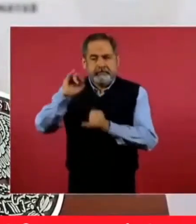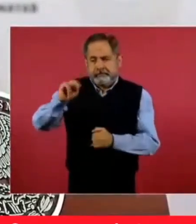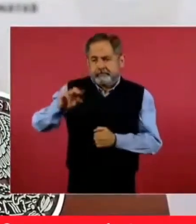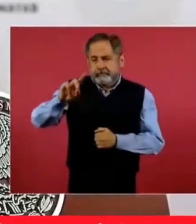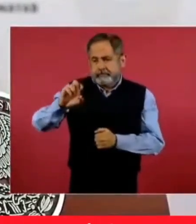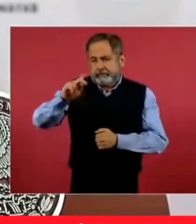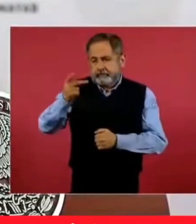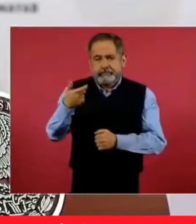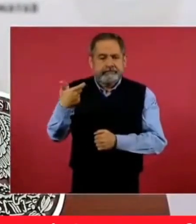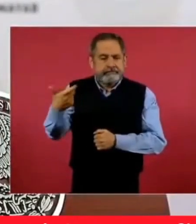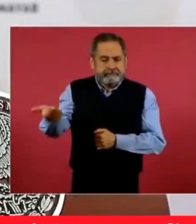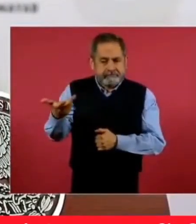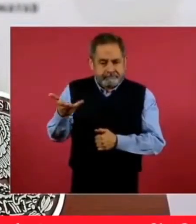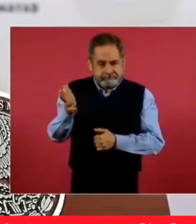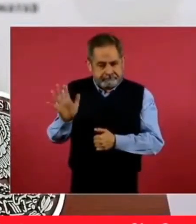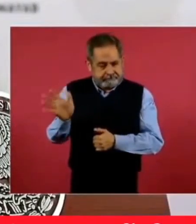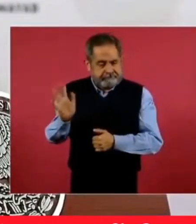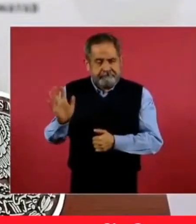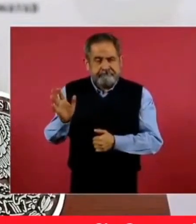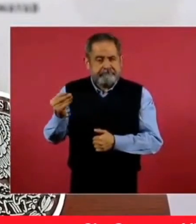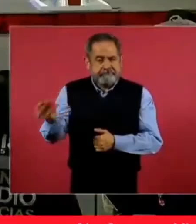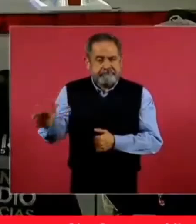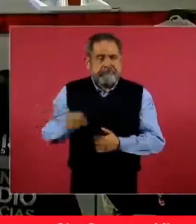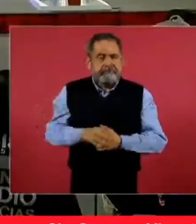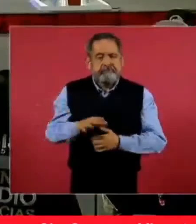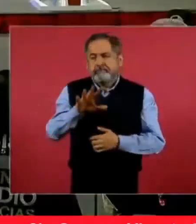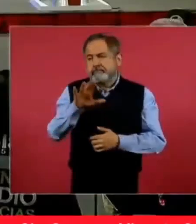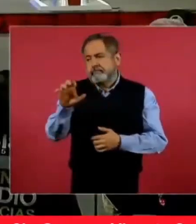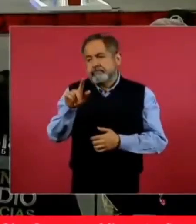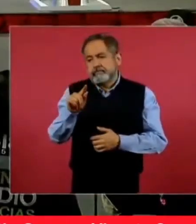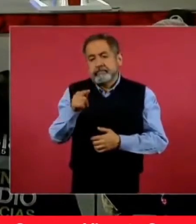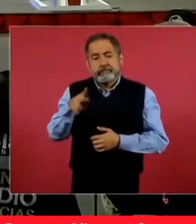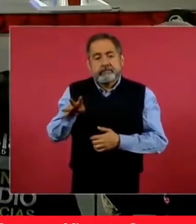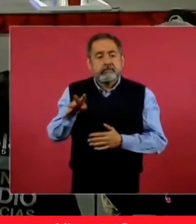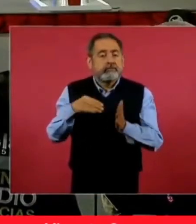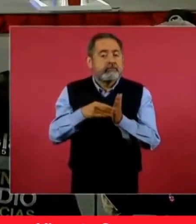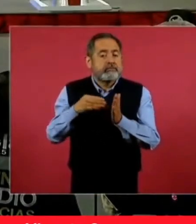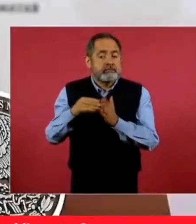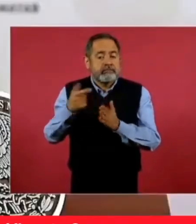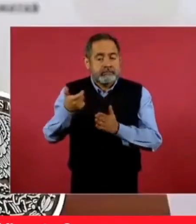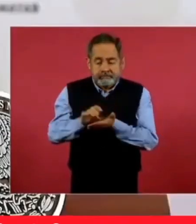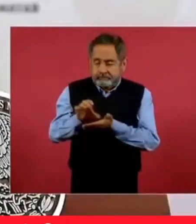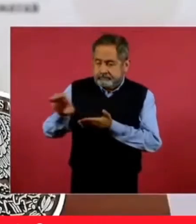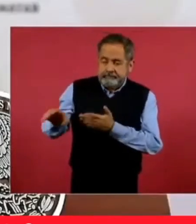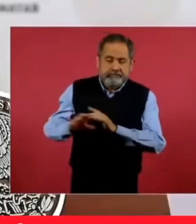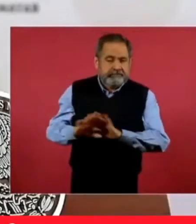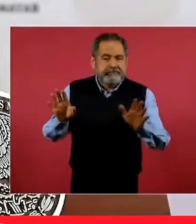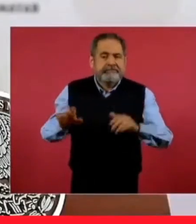robado. 579 millones de pesos.